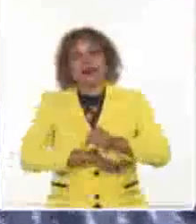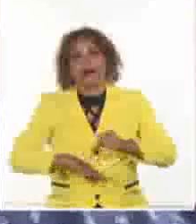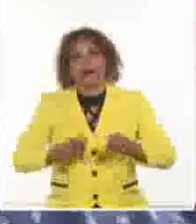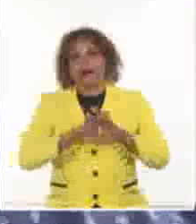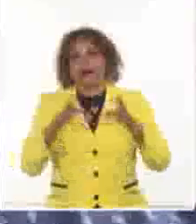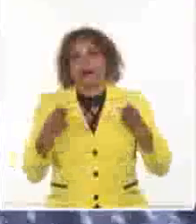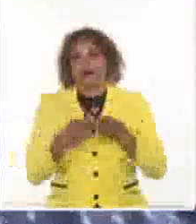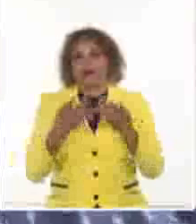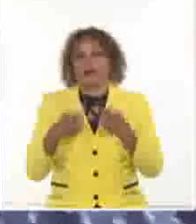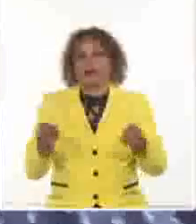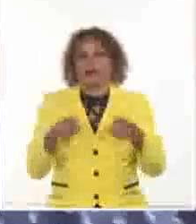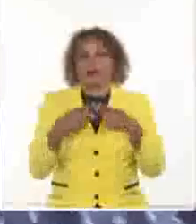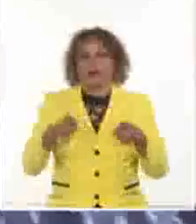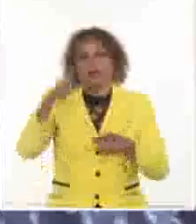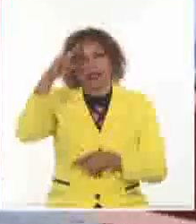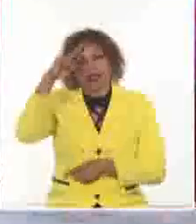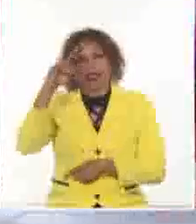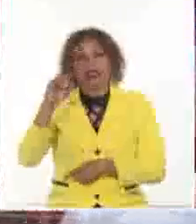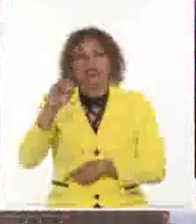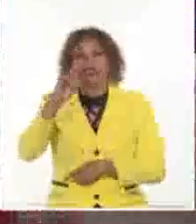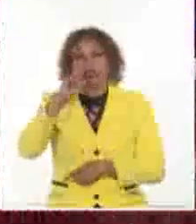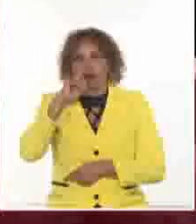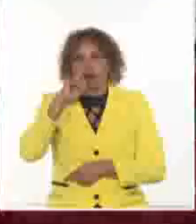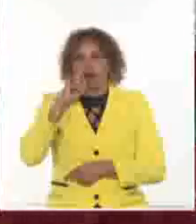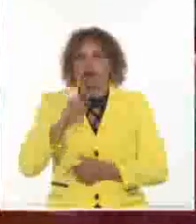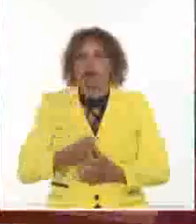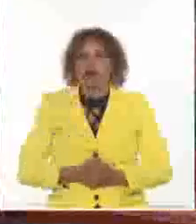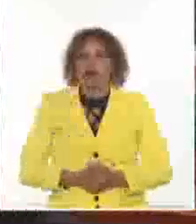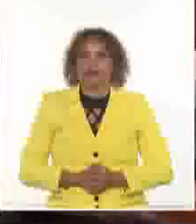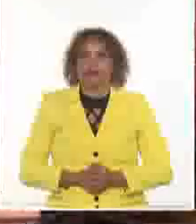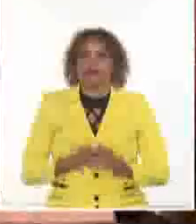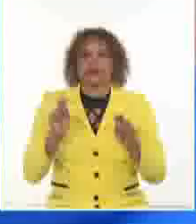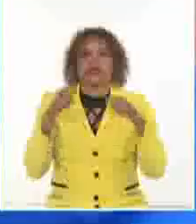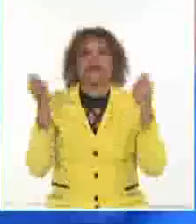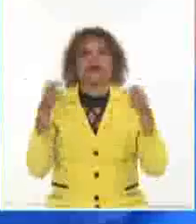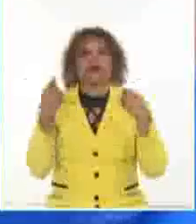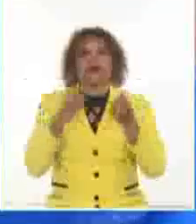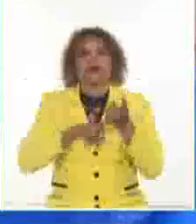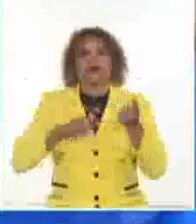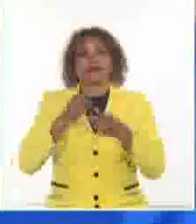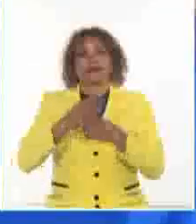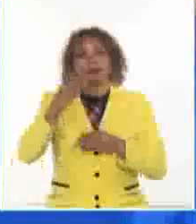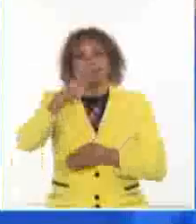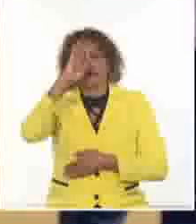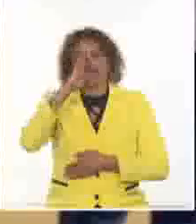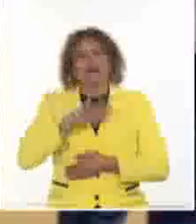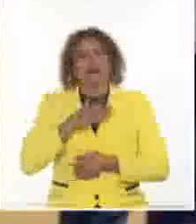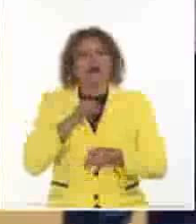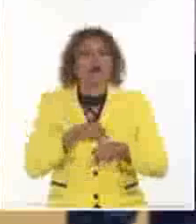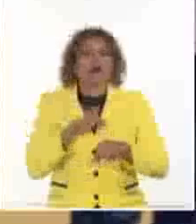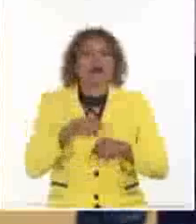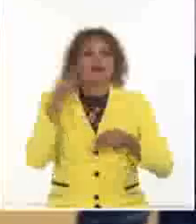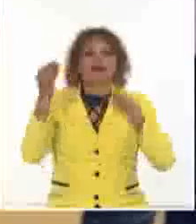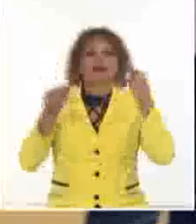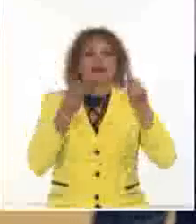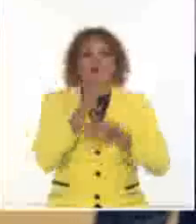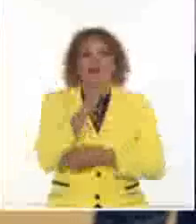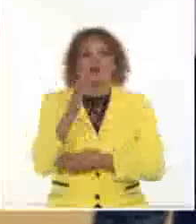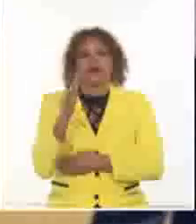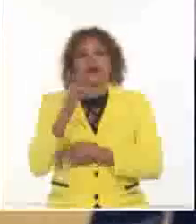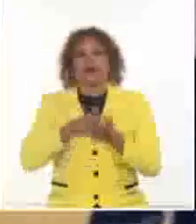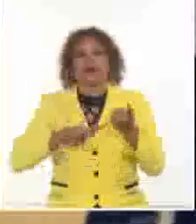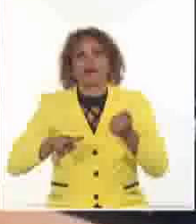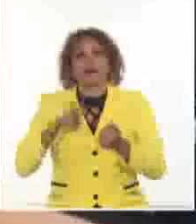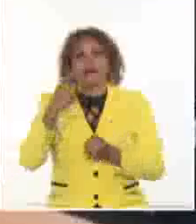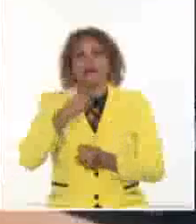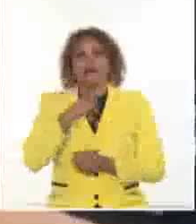música popular cubana. El festival en Santiago tuvo su espacio para el pensamiento en la Biblioteca Provincial Elvira Cape